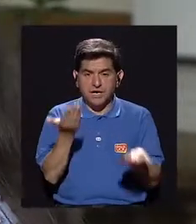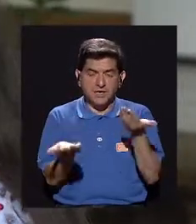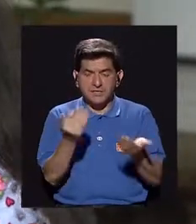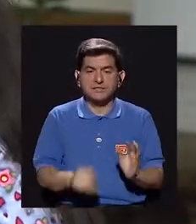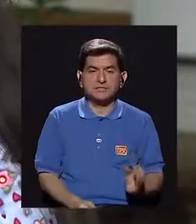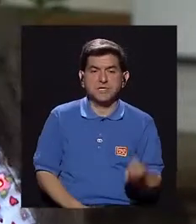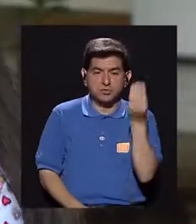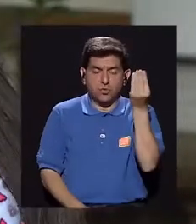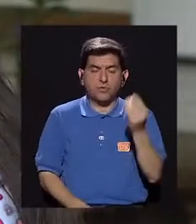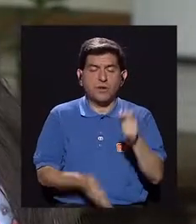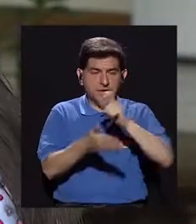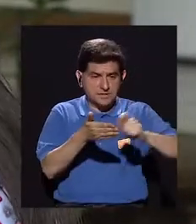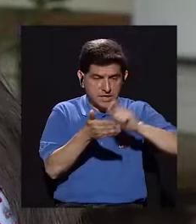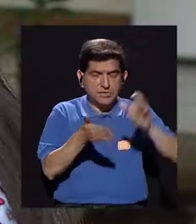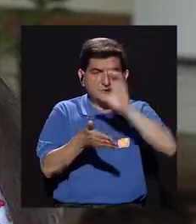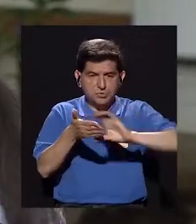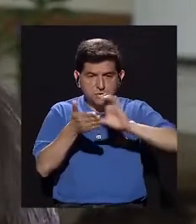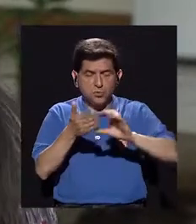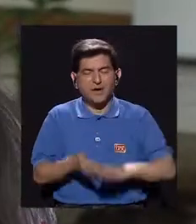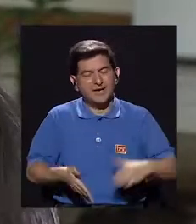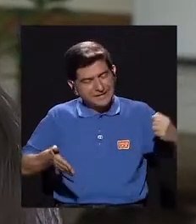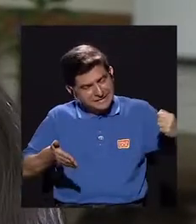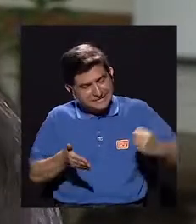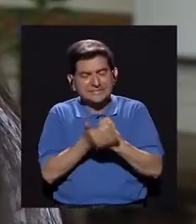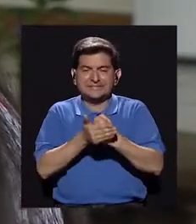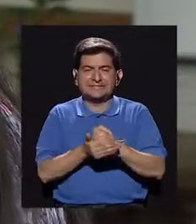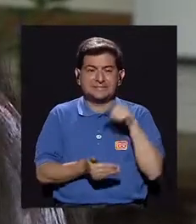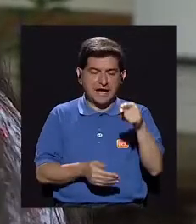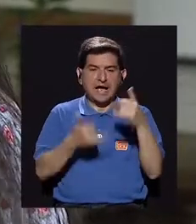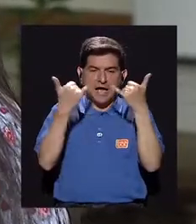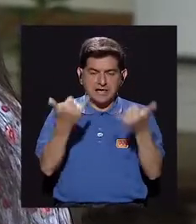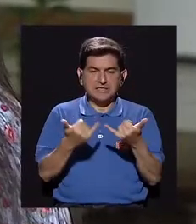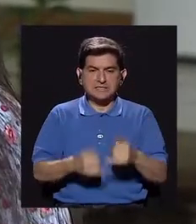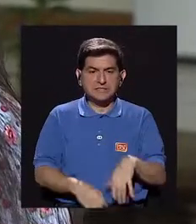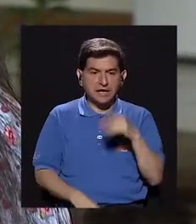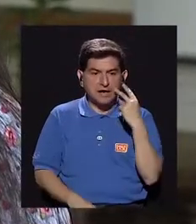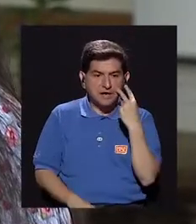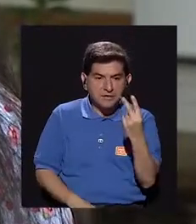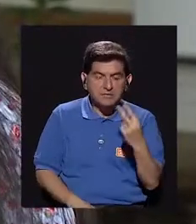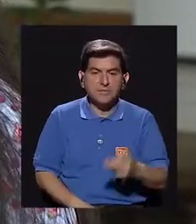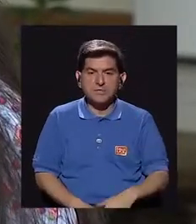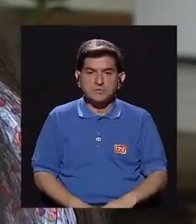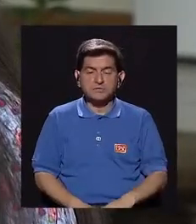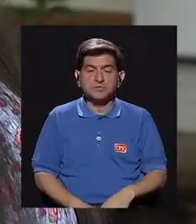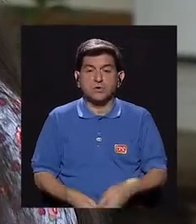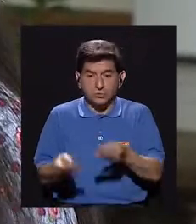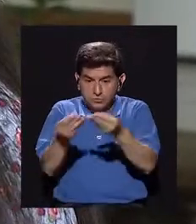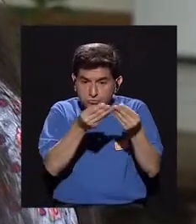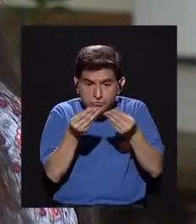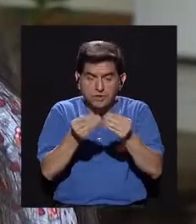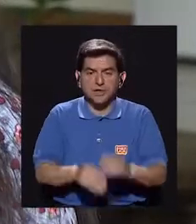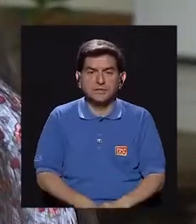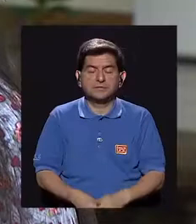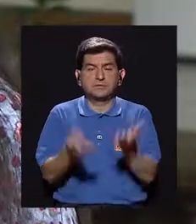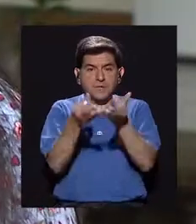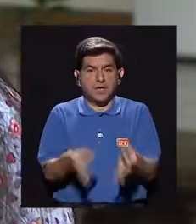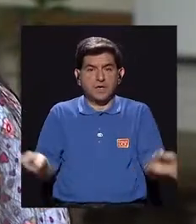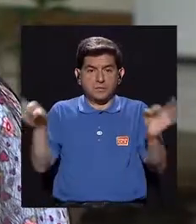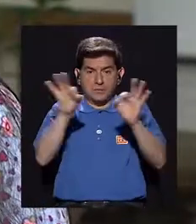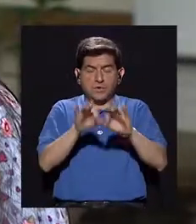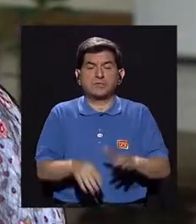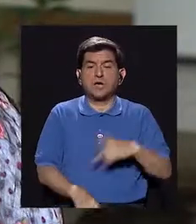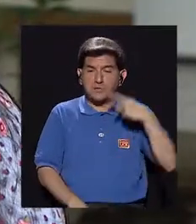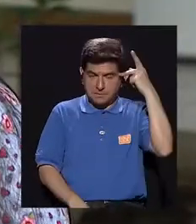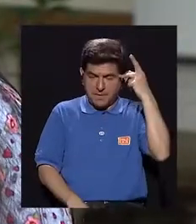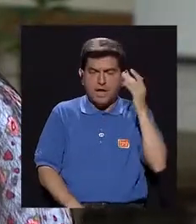inclusive en el mismo colegio, en las mismas escuelas, desafortunadamente, les llevan ya la sustancia. Sí es muy importante que los papás